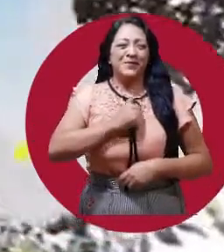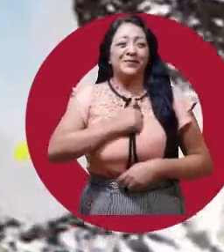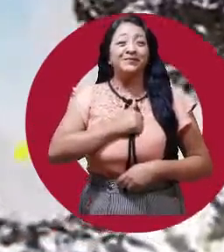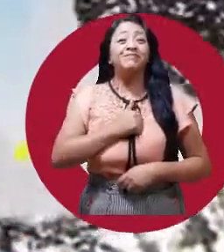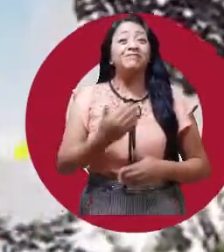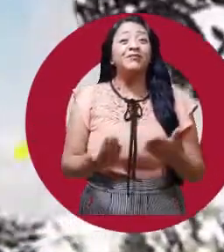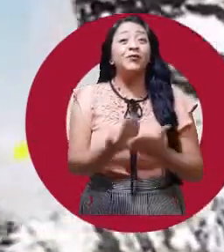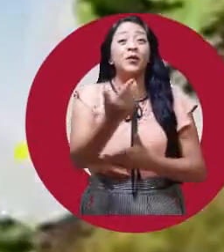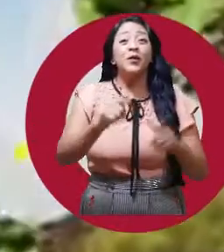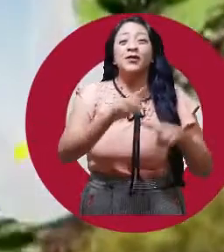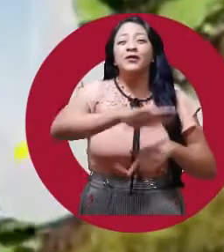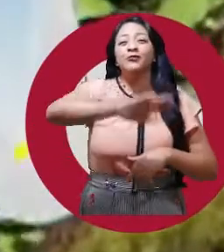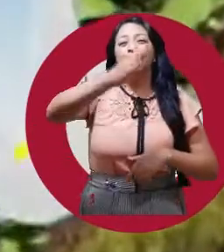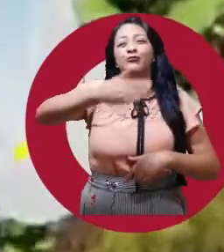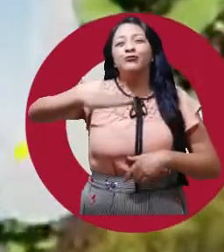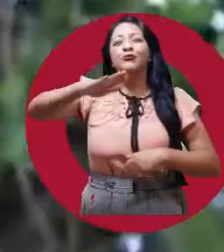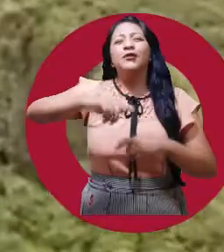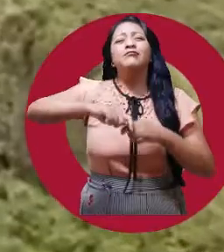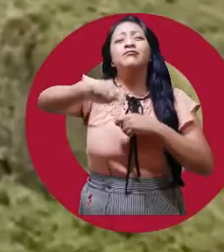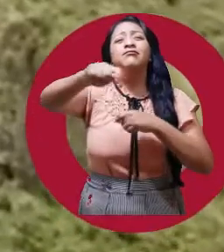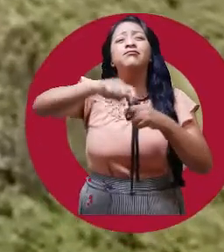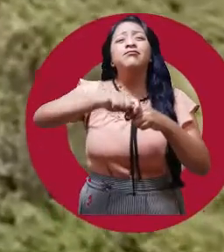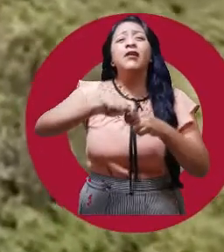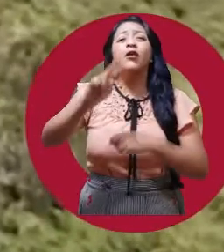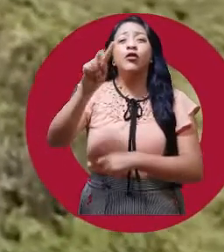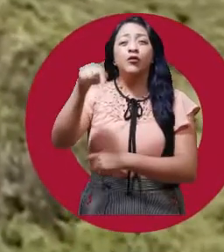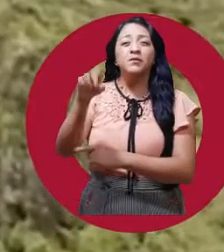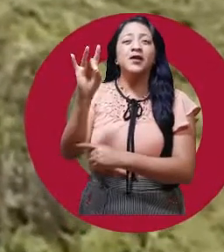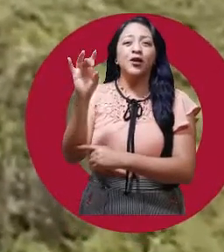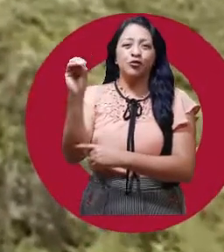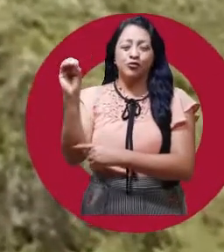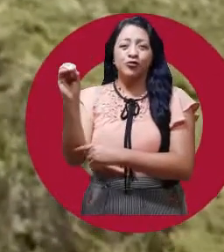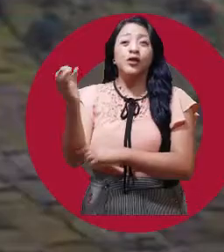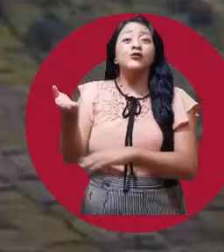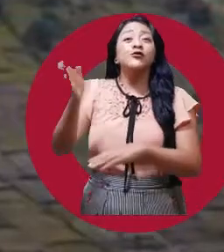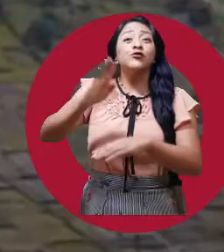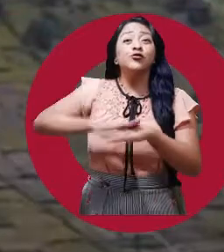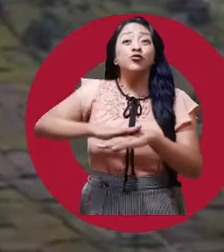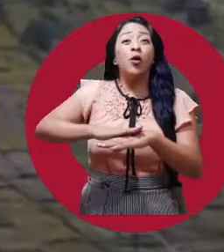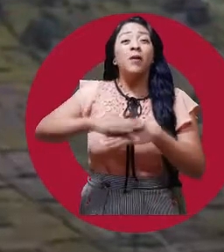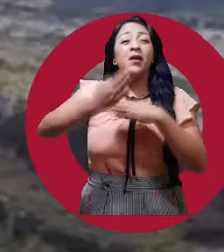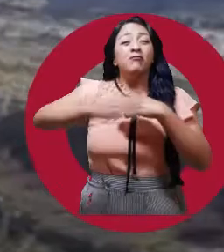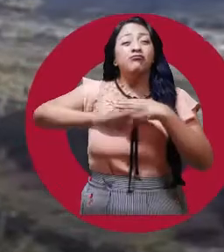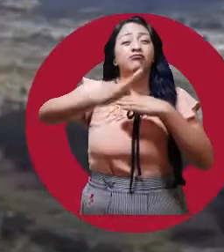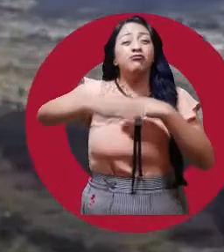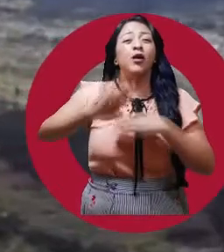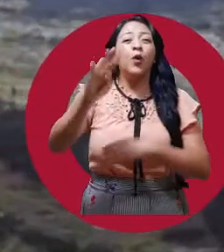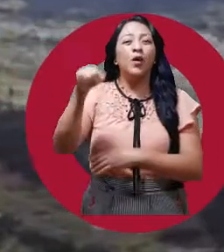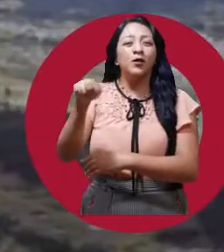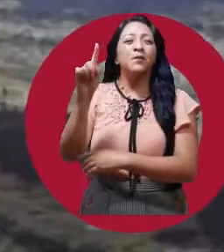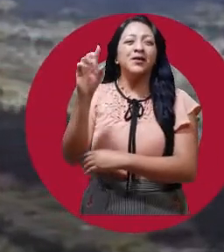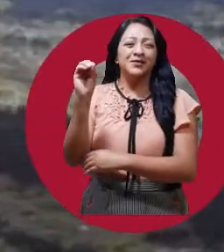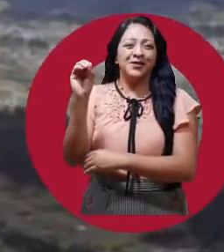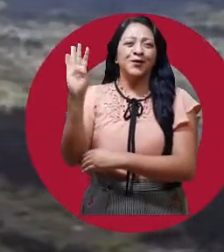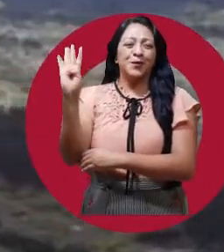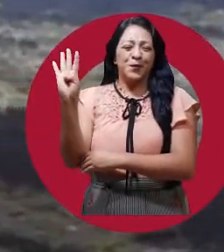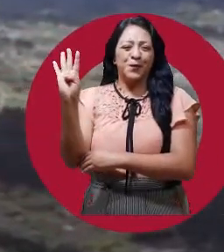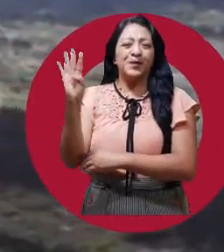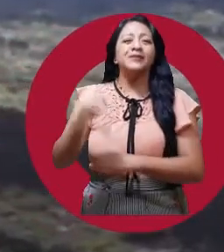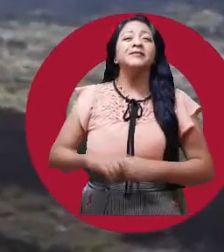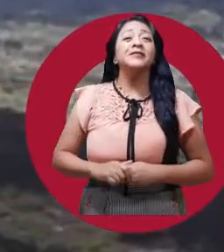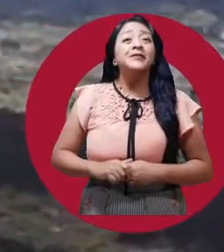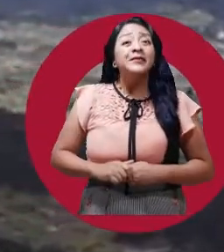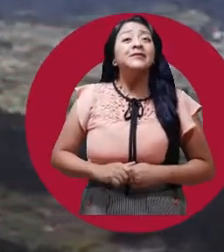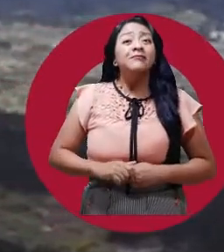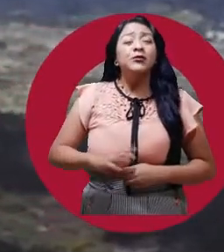zona contiene ecosistemas de páramo y matorral en un rango multitudinal desde los 2.800 metros hasta los 4.104 metros sobre el